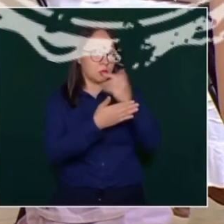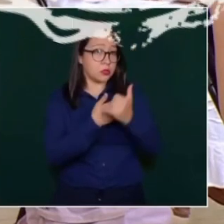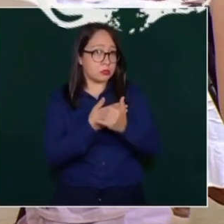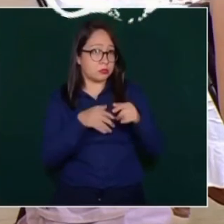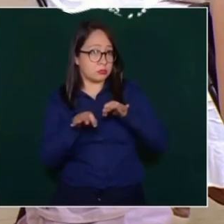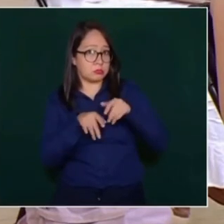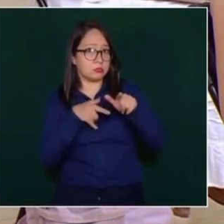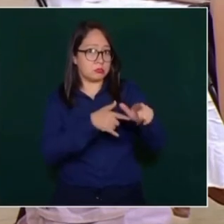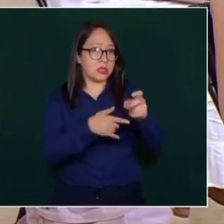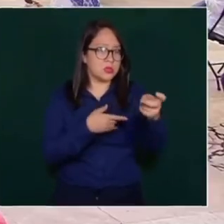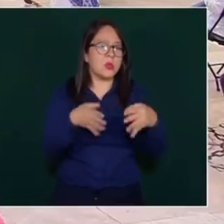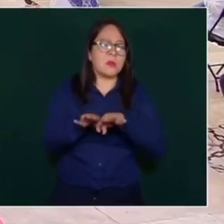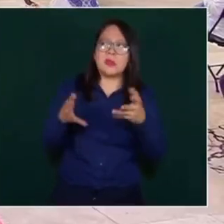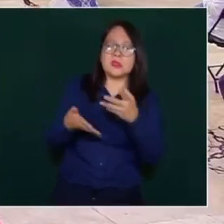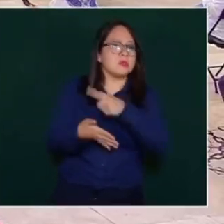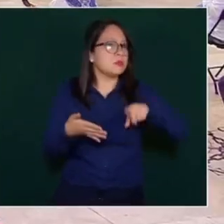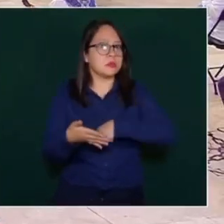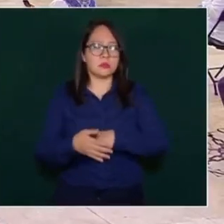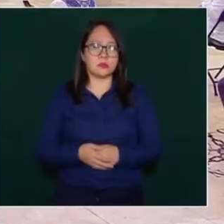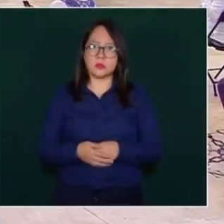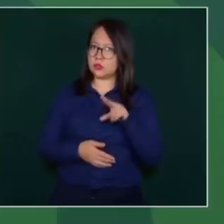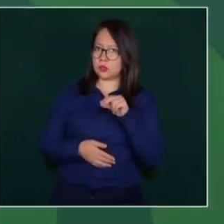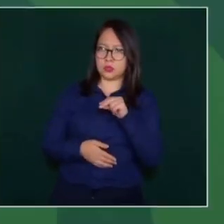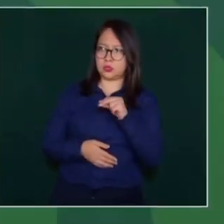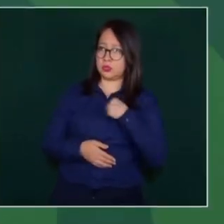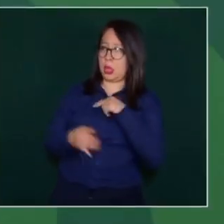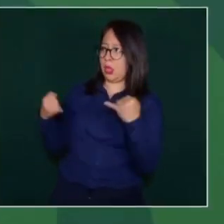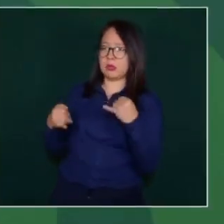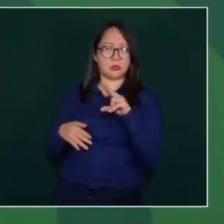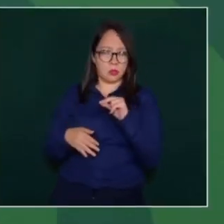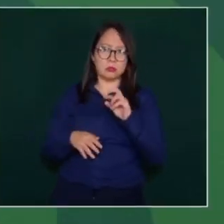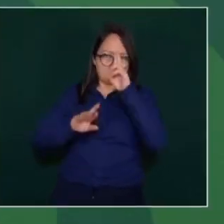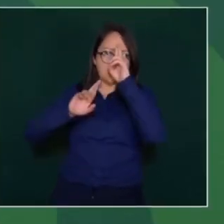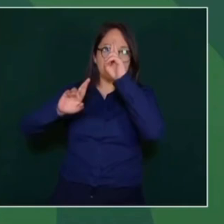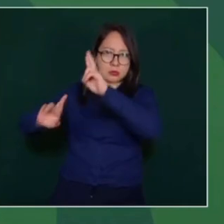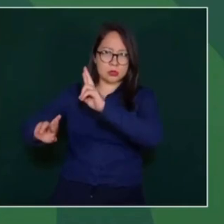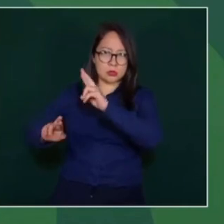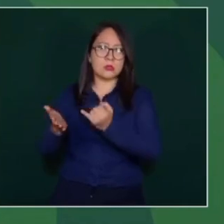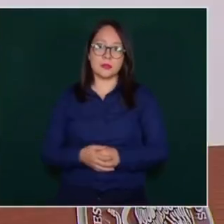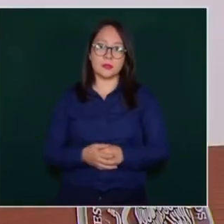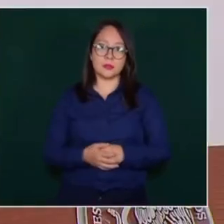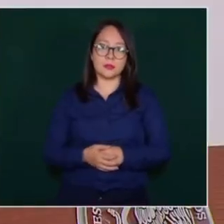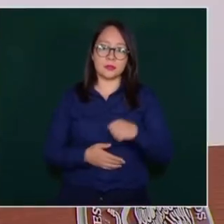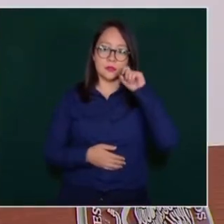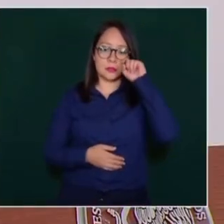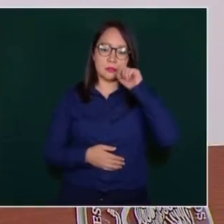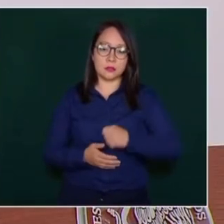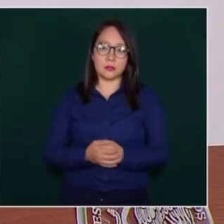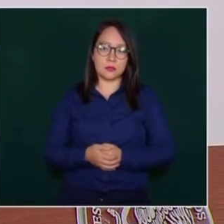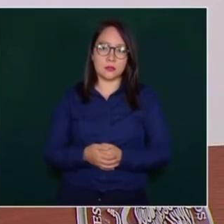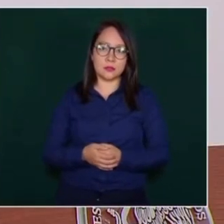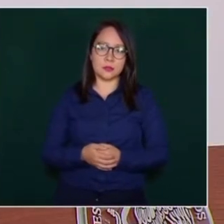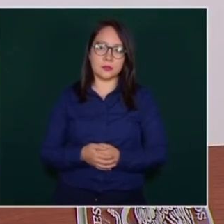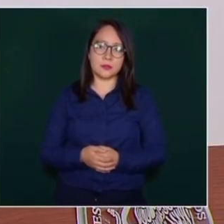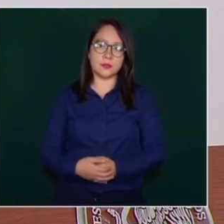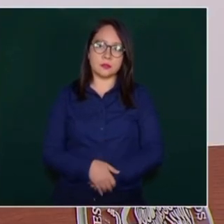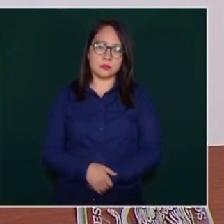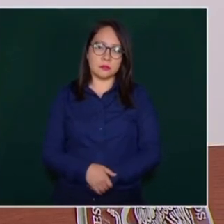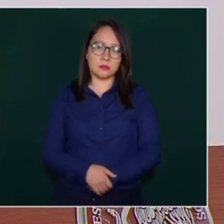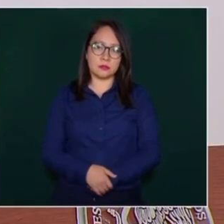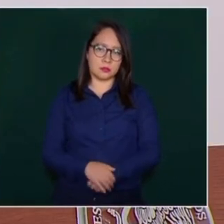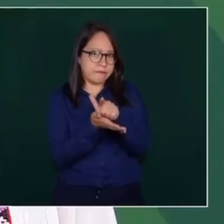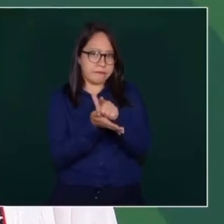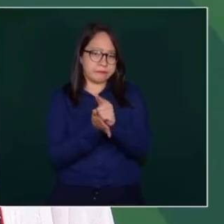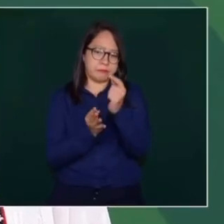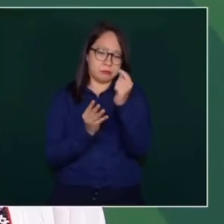¿Se sacan del desacato? ¿Cómo están tomando ustedes esta suspensión? No, estamos en desacato, estamos respetando la decisión de los jueces, atendiendo jurídicamente